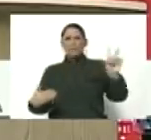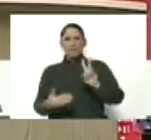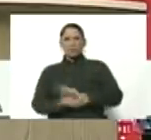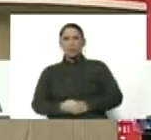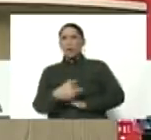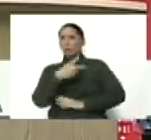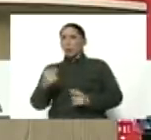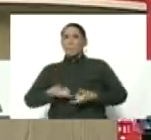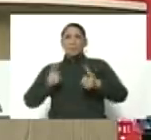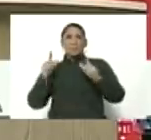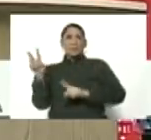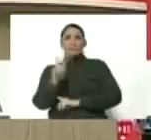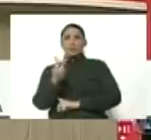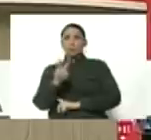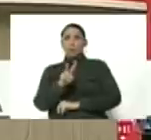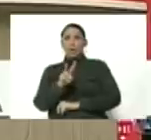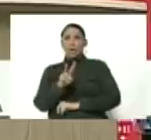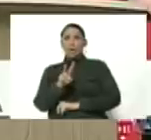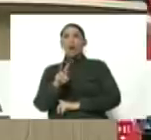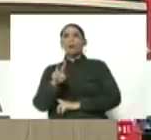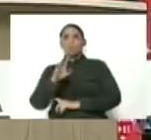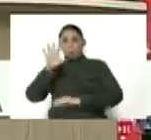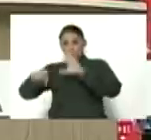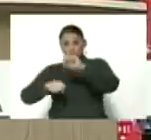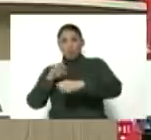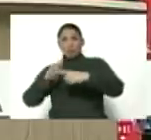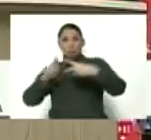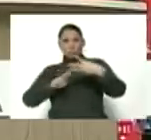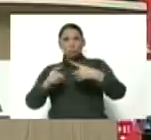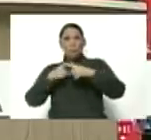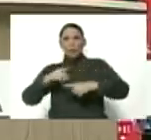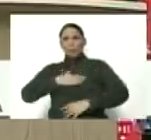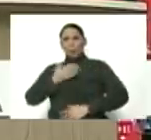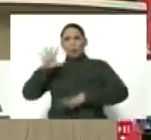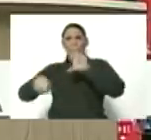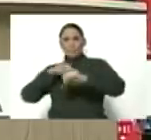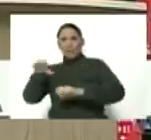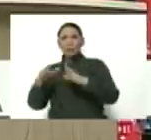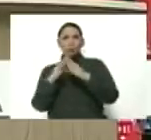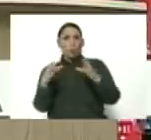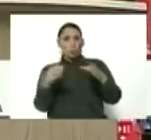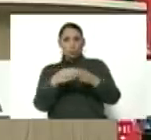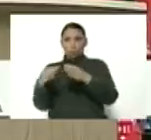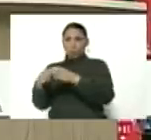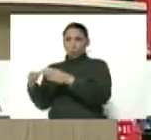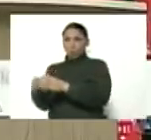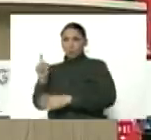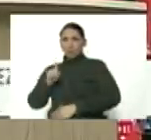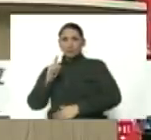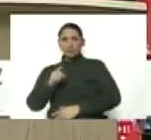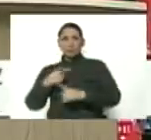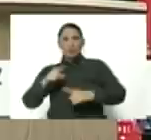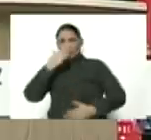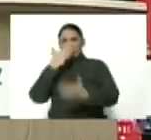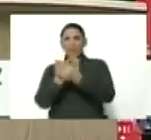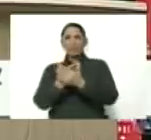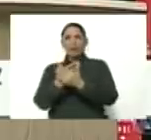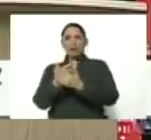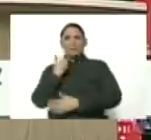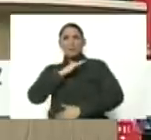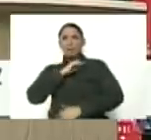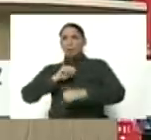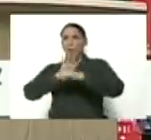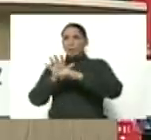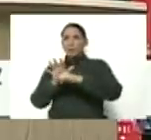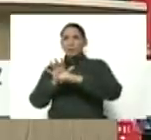no permitir que Venezuela acceda a sus recursos para poder comprar todo el equipamiento que se requiere para enfrentar la pandemia por